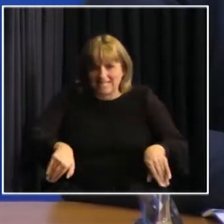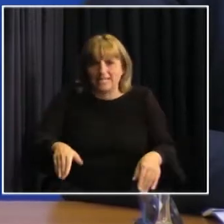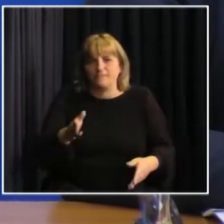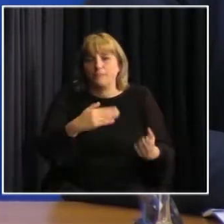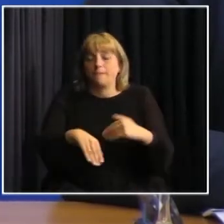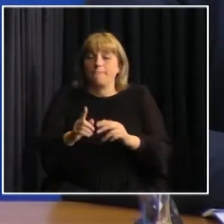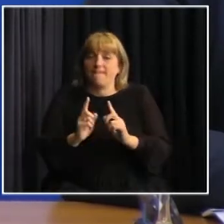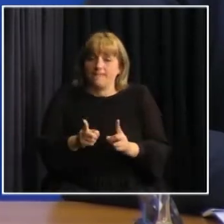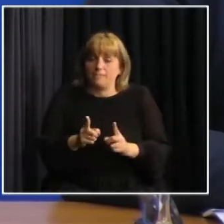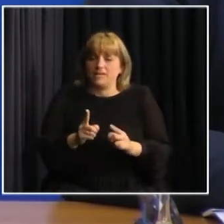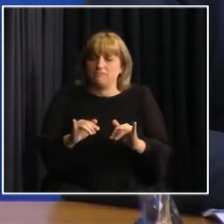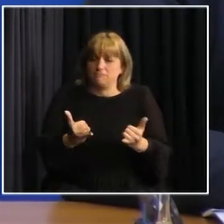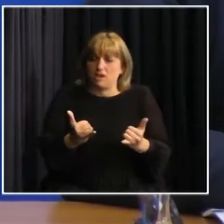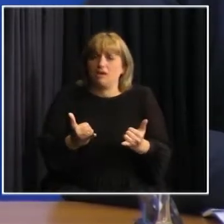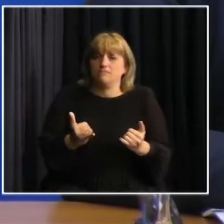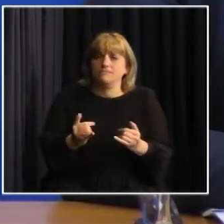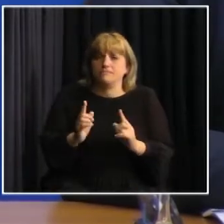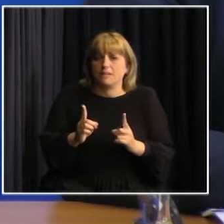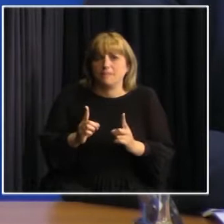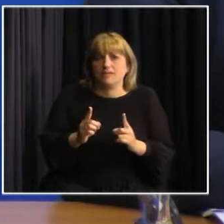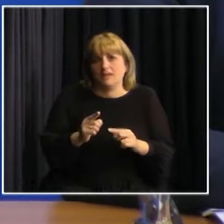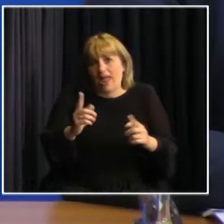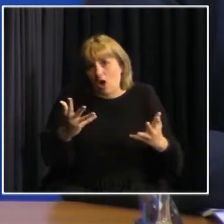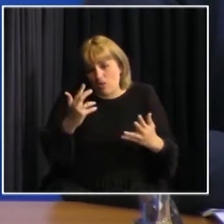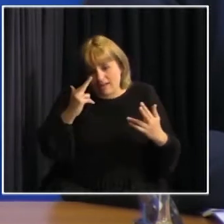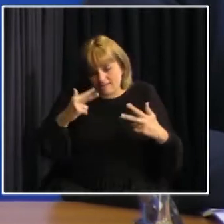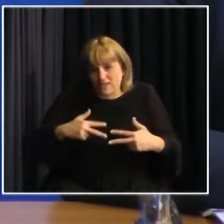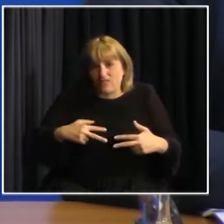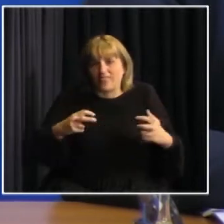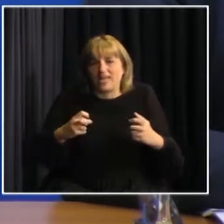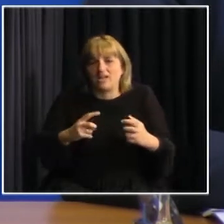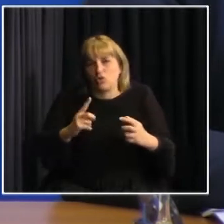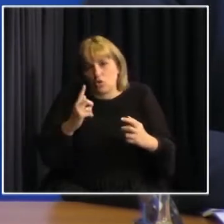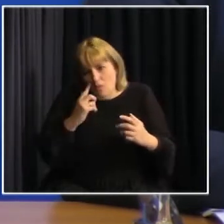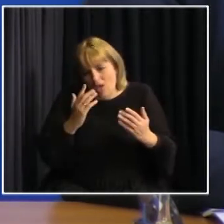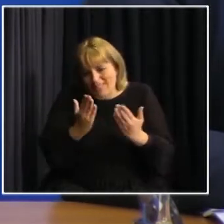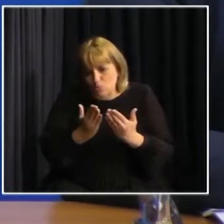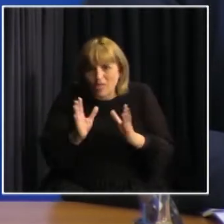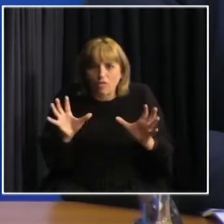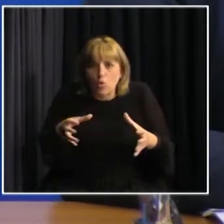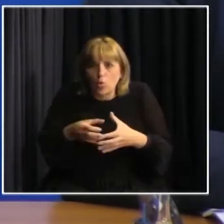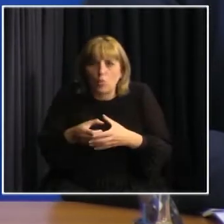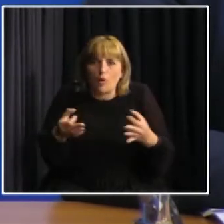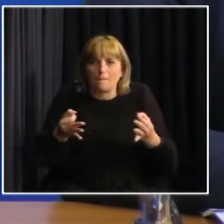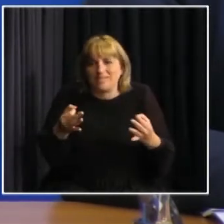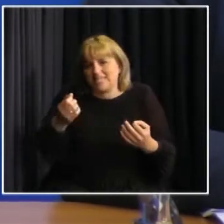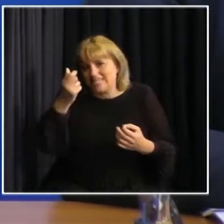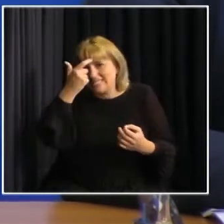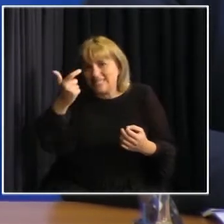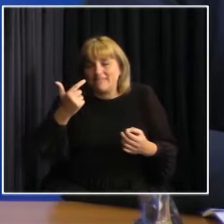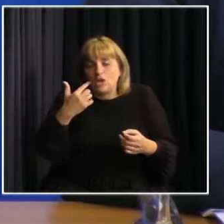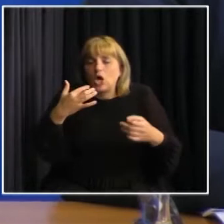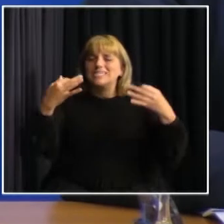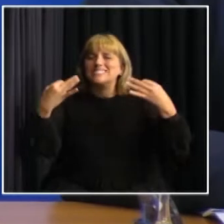ingresado y está a estudio del grupo de científicos y seguramente